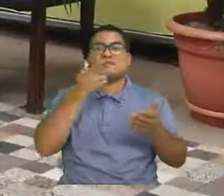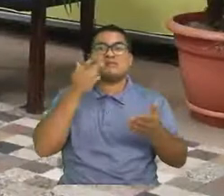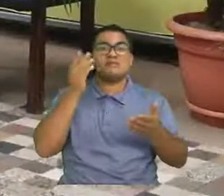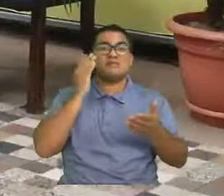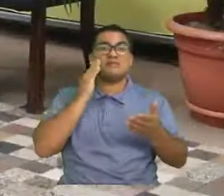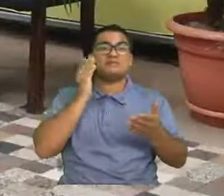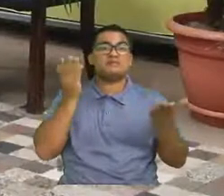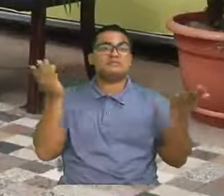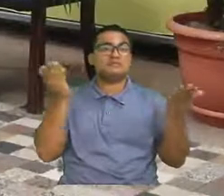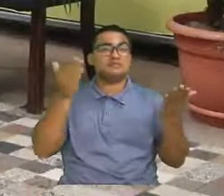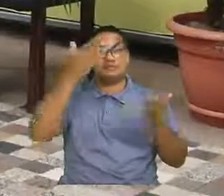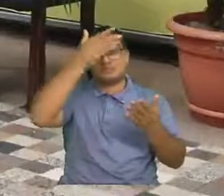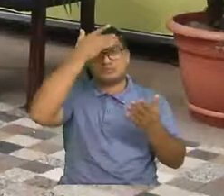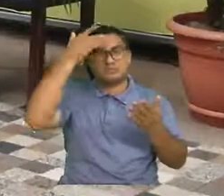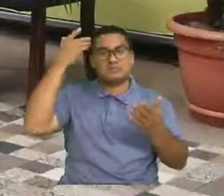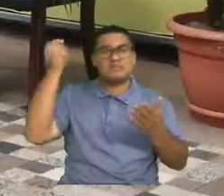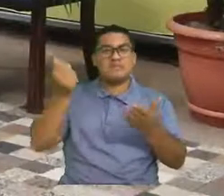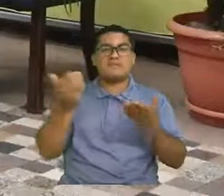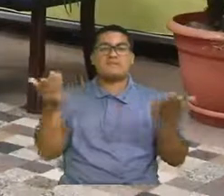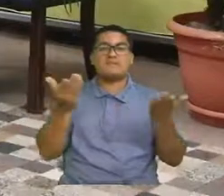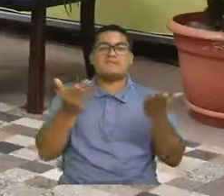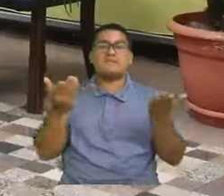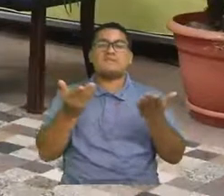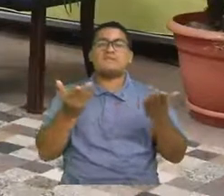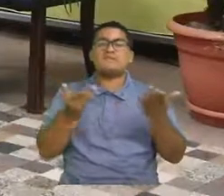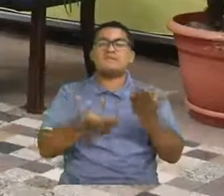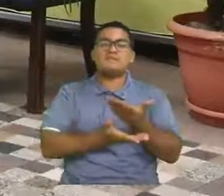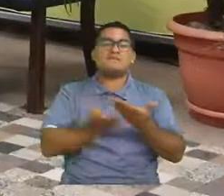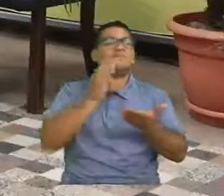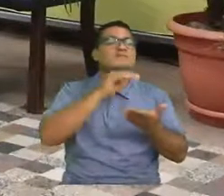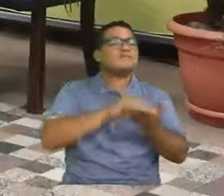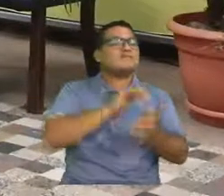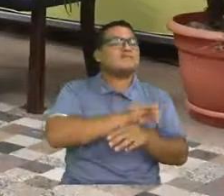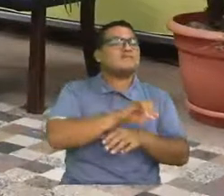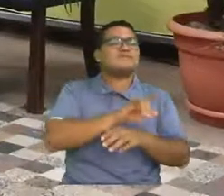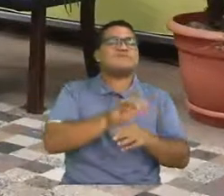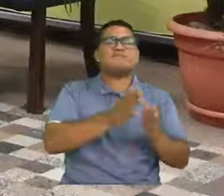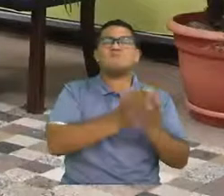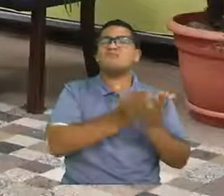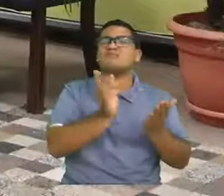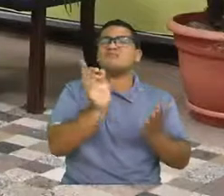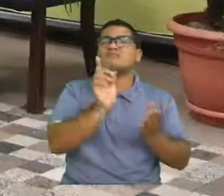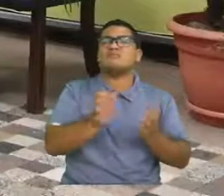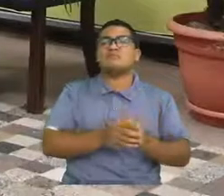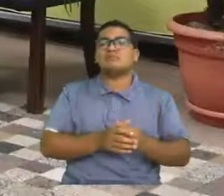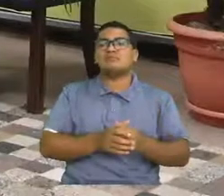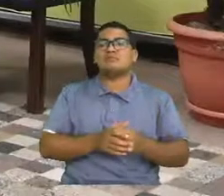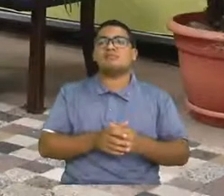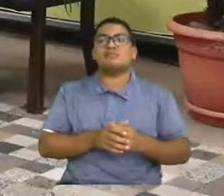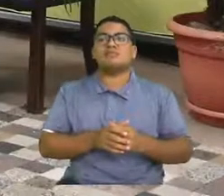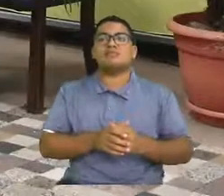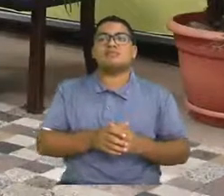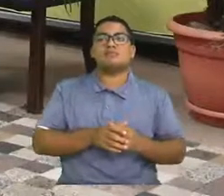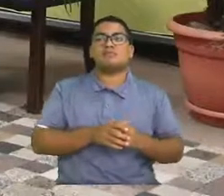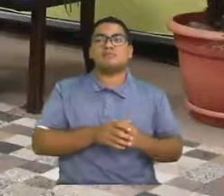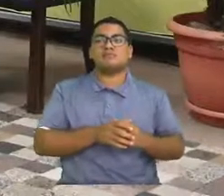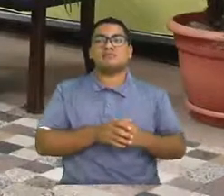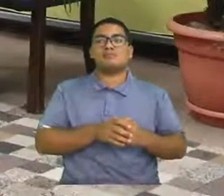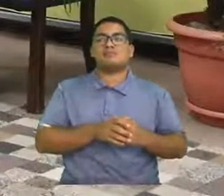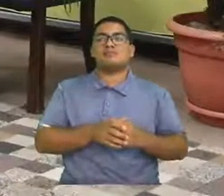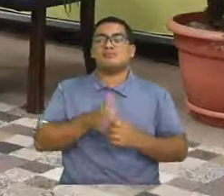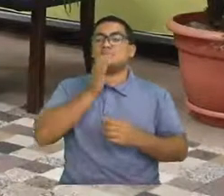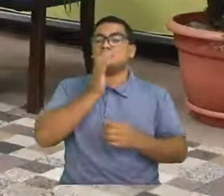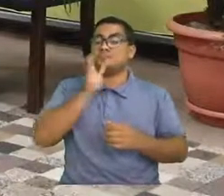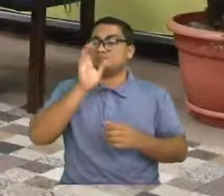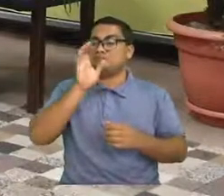vez quizás se le olvidó también, cómo hacemos para saber qué vacuna le corresponde? Él debe de tener un registro, el niño